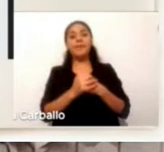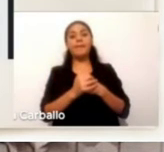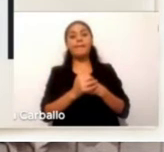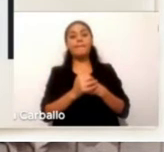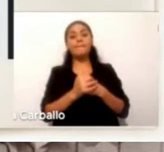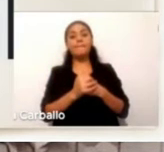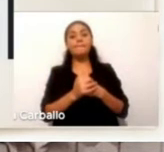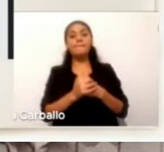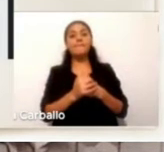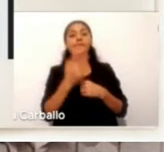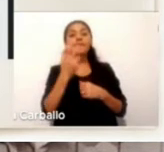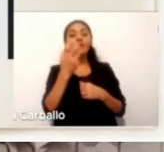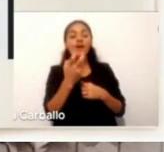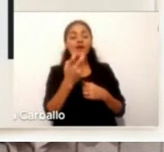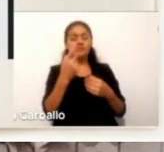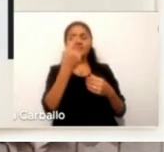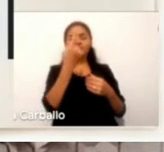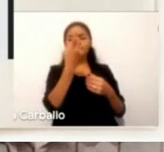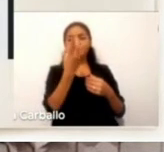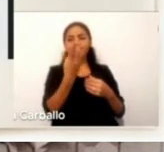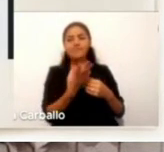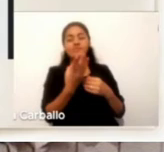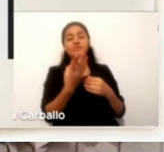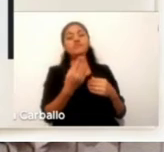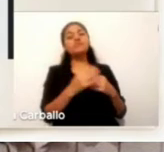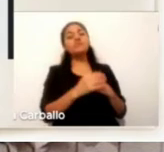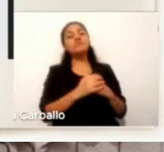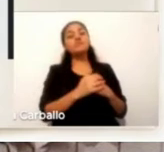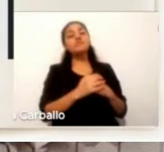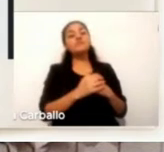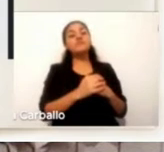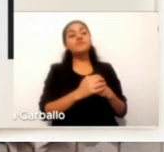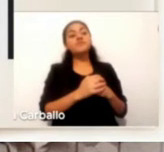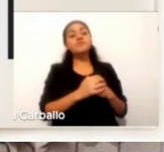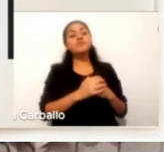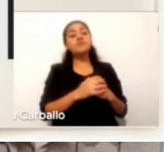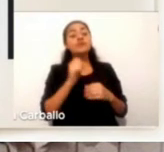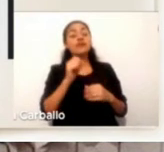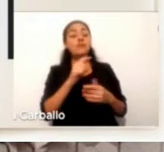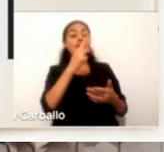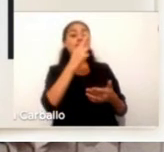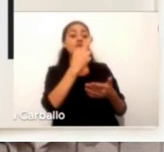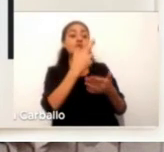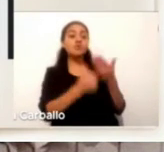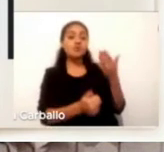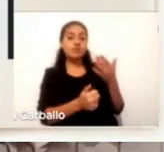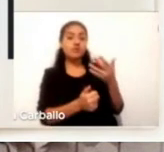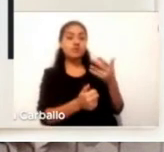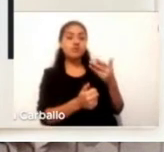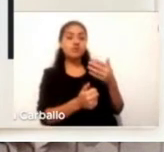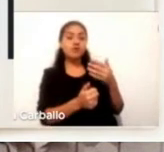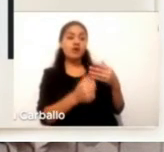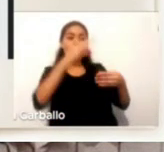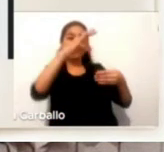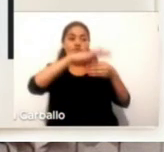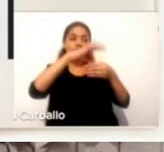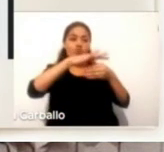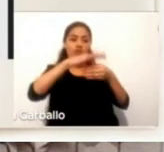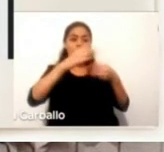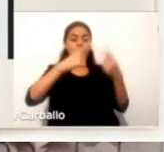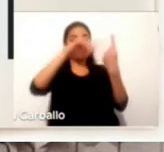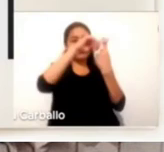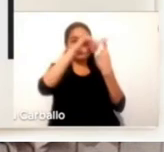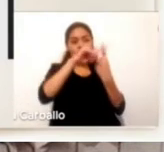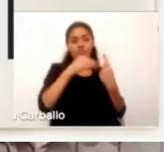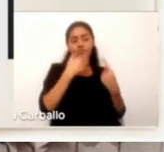de los sellos en el listado nominal respectivo, así como el resultado de la votación al realizar correctamente la sumatoria de